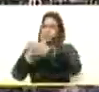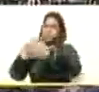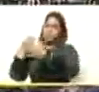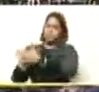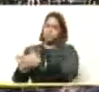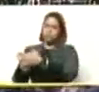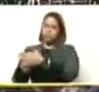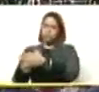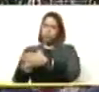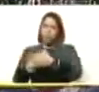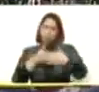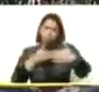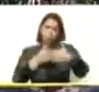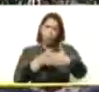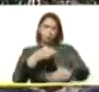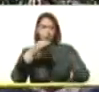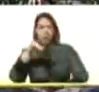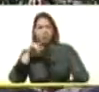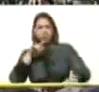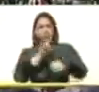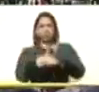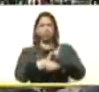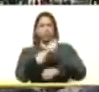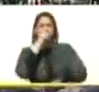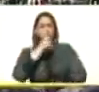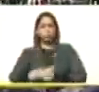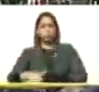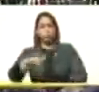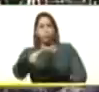en contra de la traición que hubo contra el pueblo.